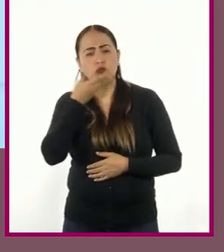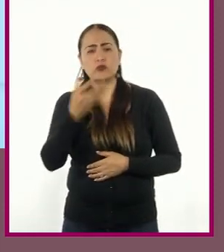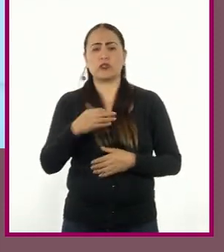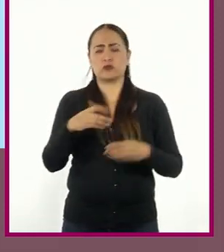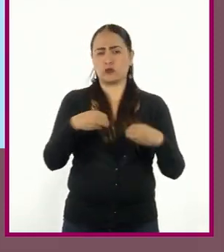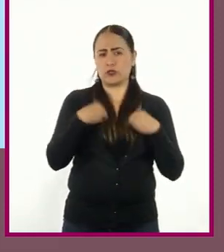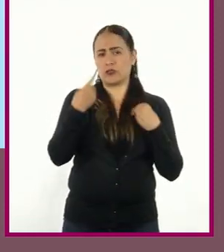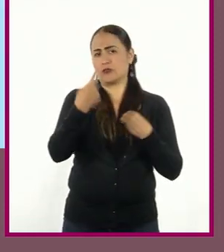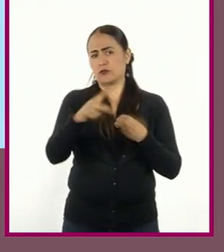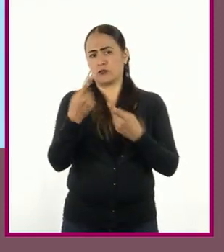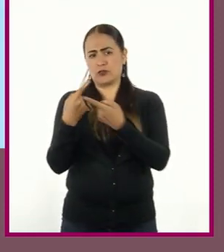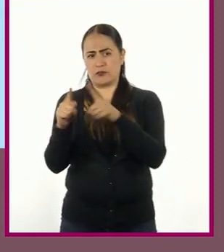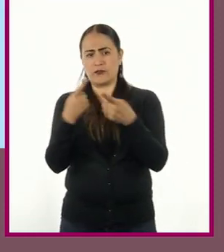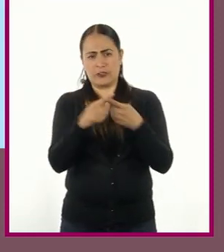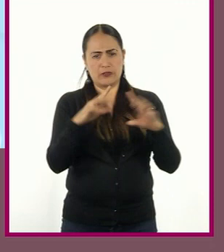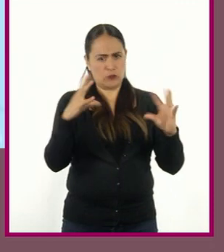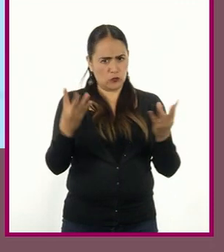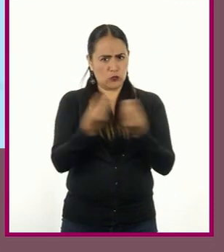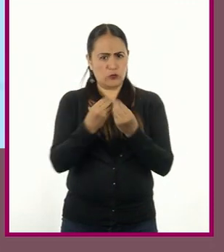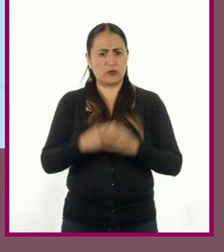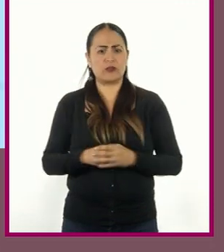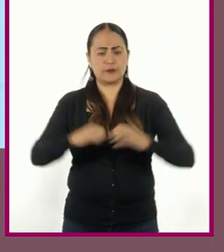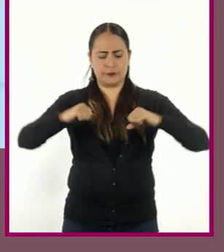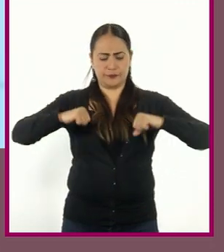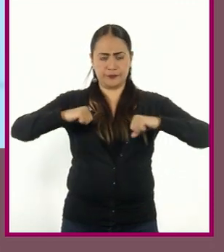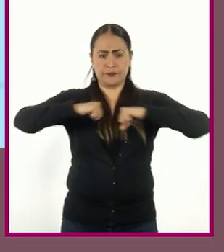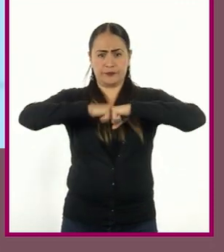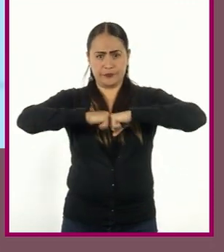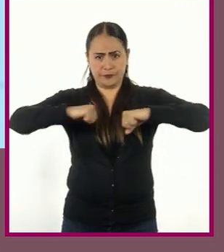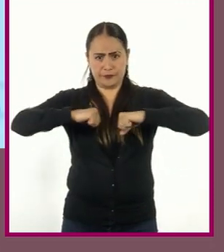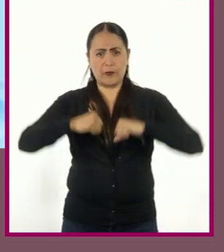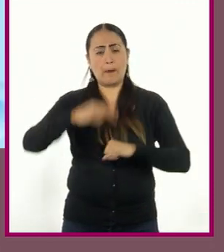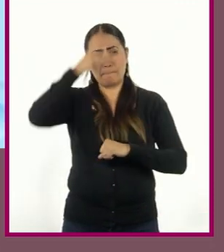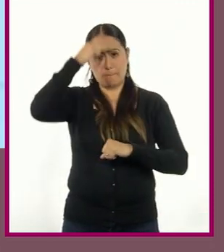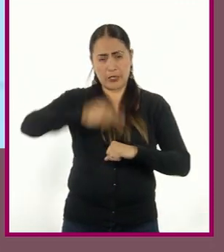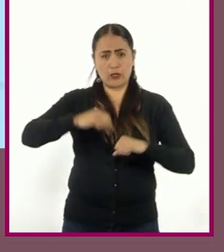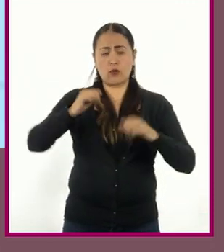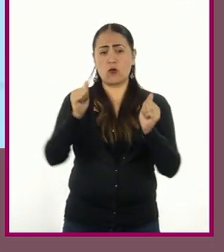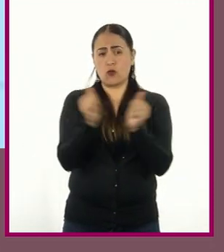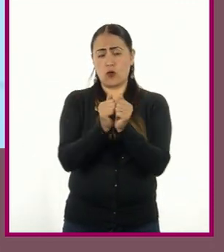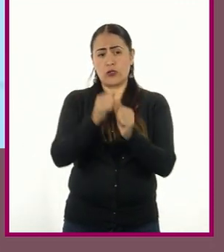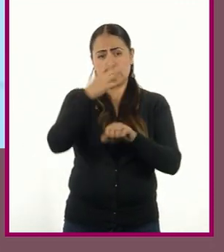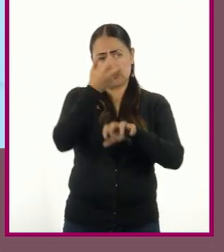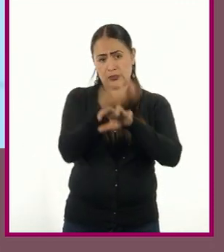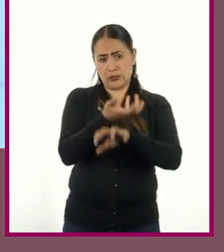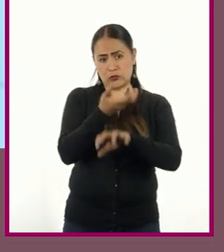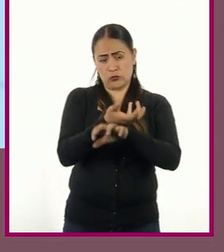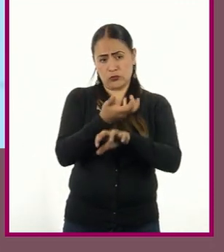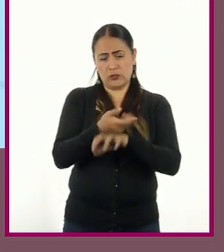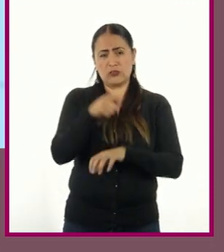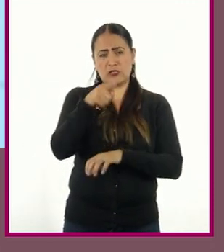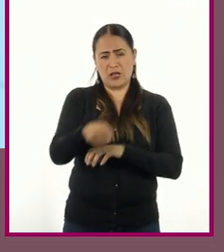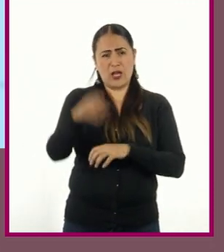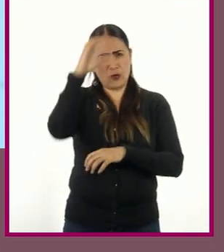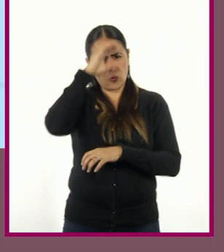vida. En la zona fronteriza que comparten México y los Estados Unidos de América, las mezclas de culturas y estilos